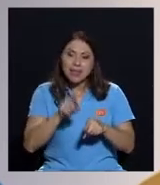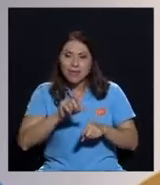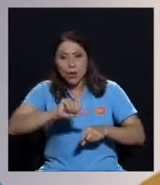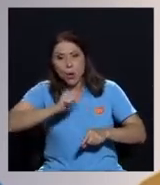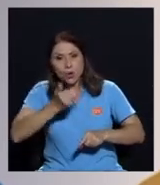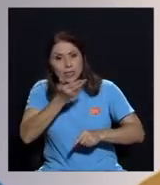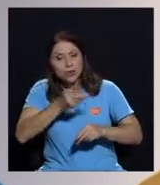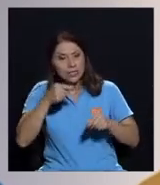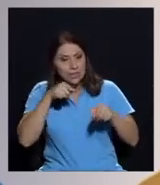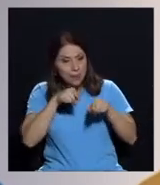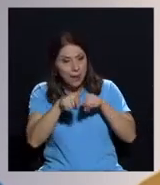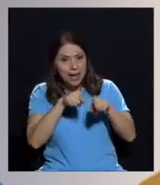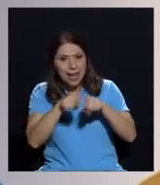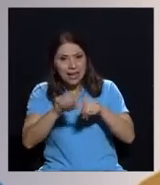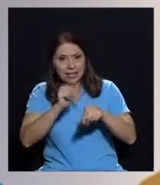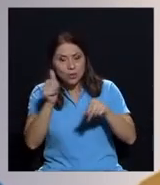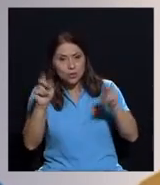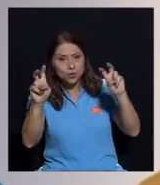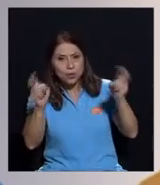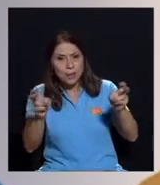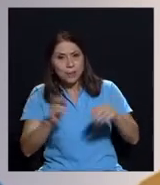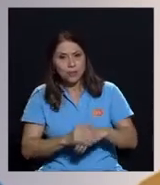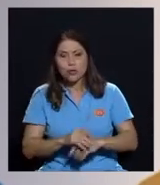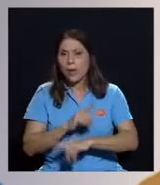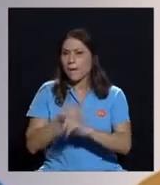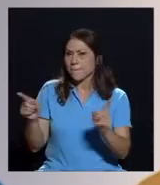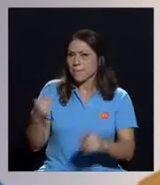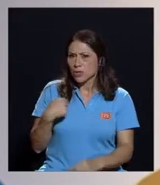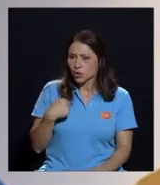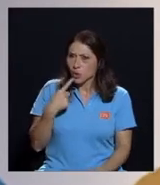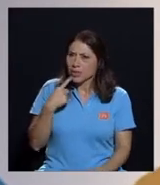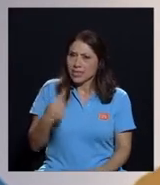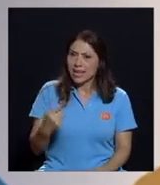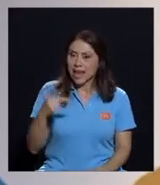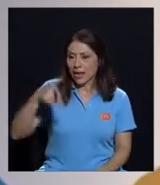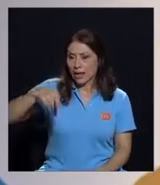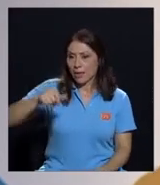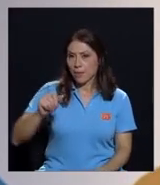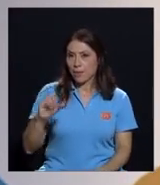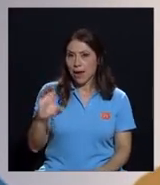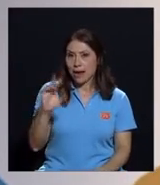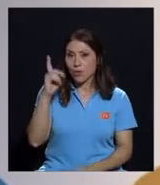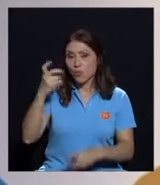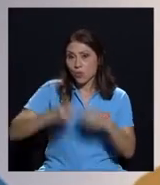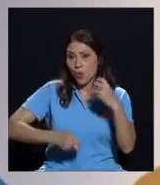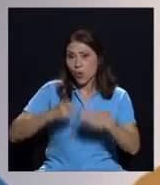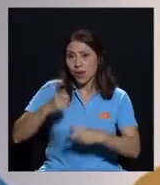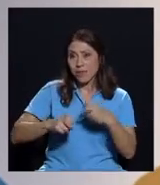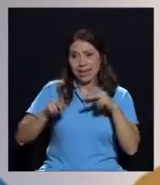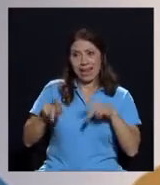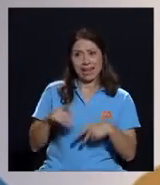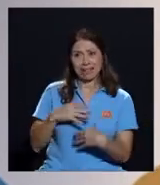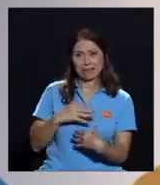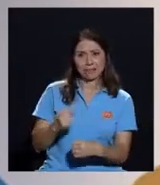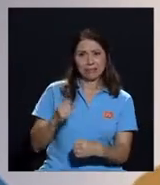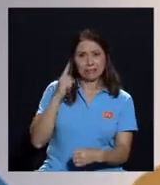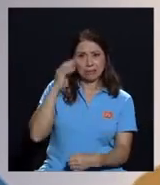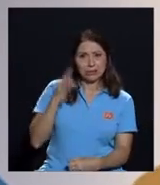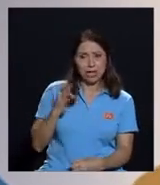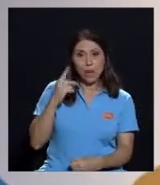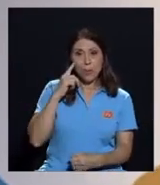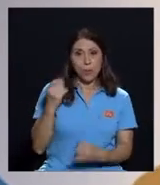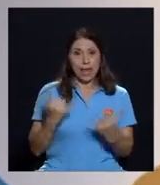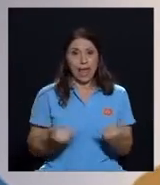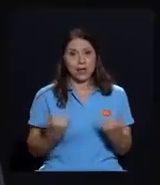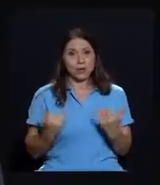pero nunca nos es que ahí donde yo diría que el pac tiene un problema de credibilidad porque el presidente actual